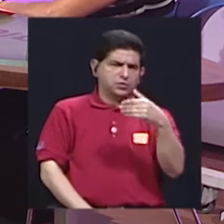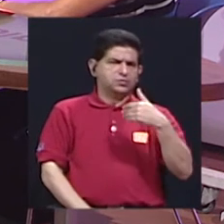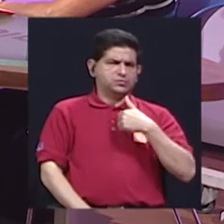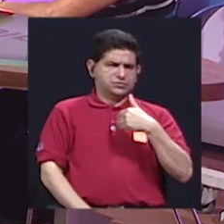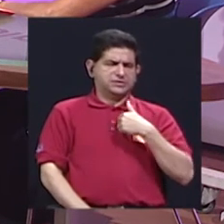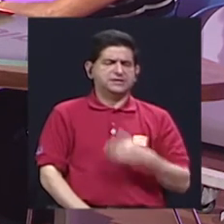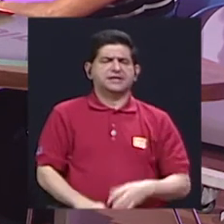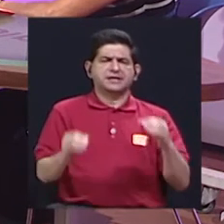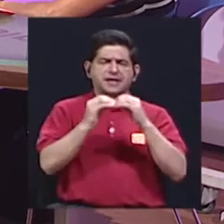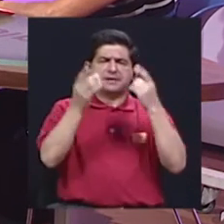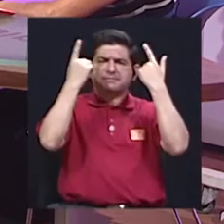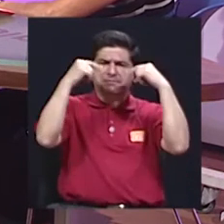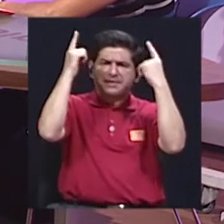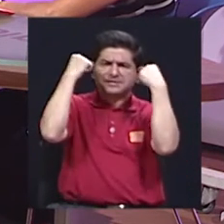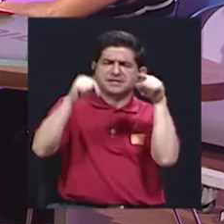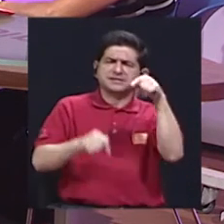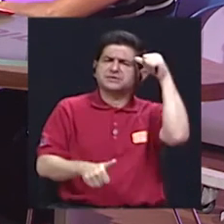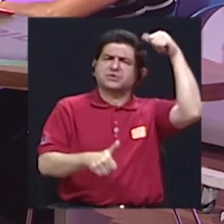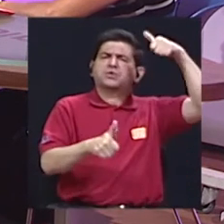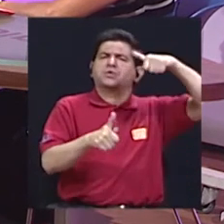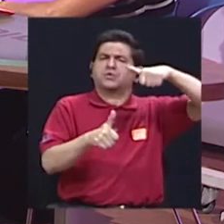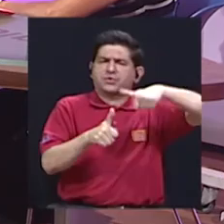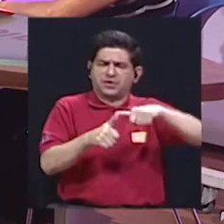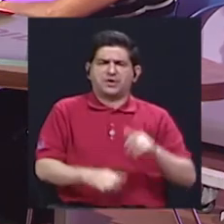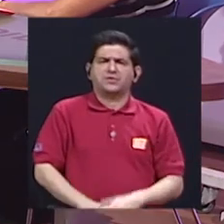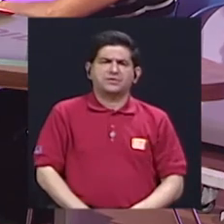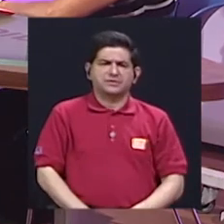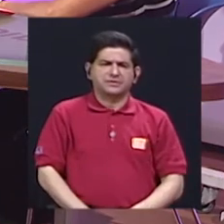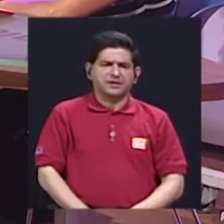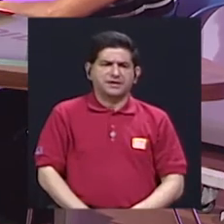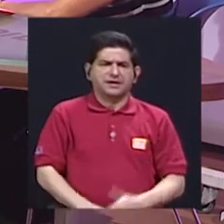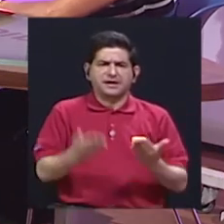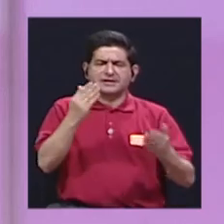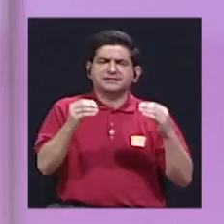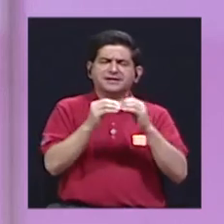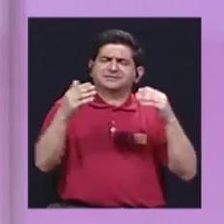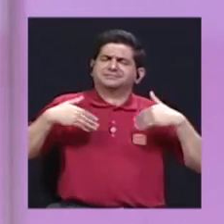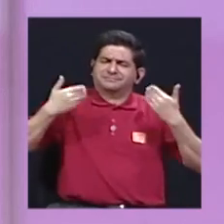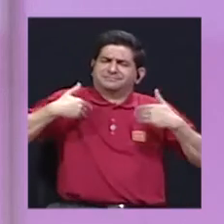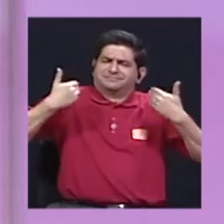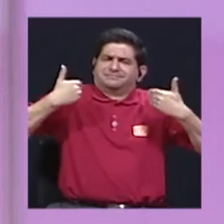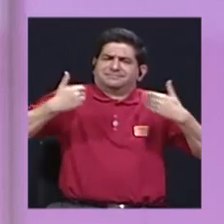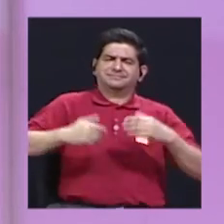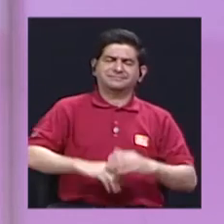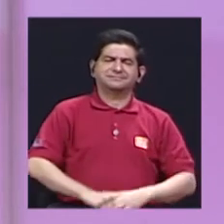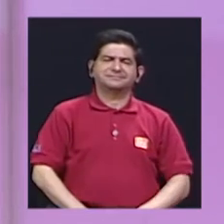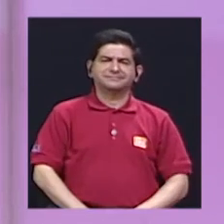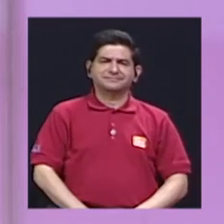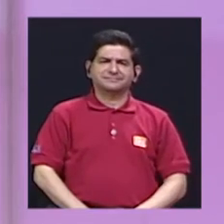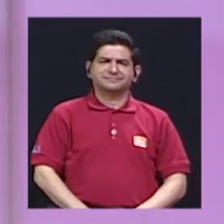tenido un mayor éxito que ustedes recuerdan con mayor este alegría claro